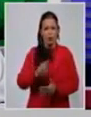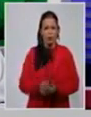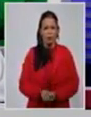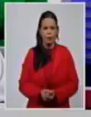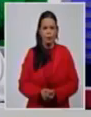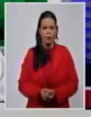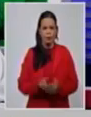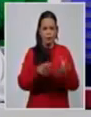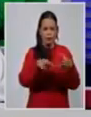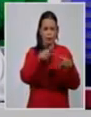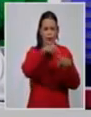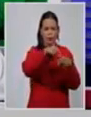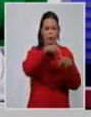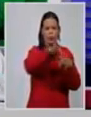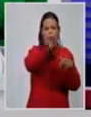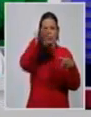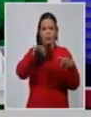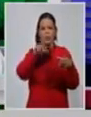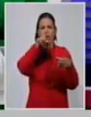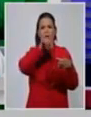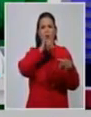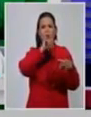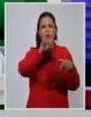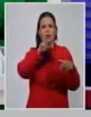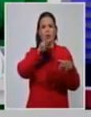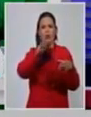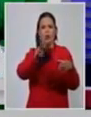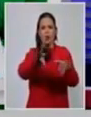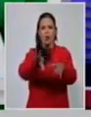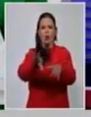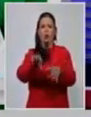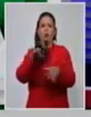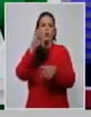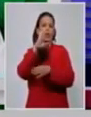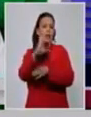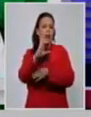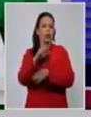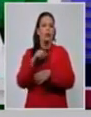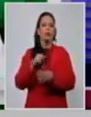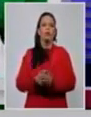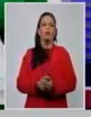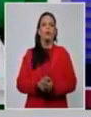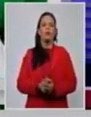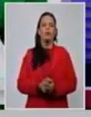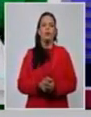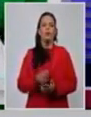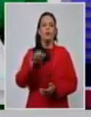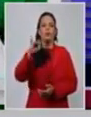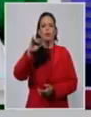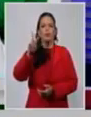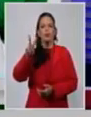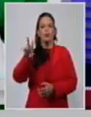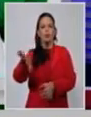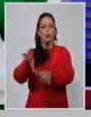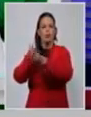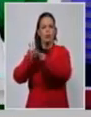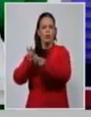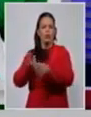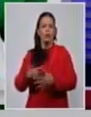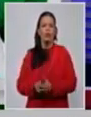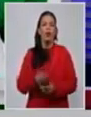ellos 162 críticos y 421 graves, y hasta el día de hoy